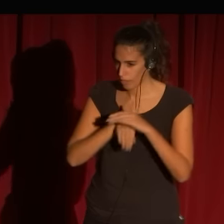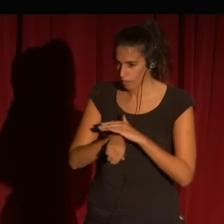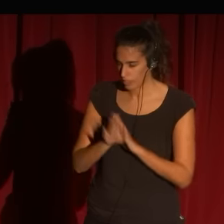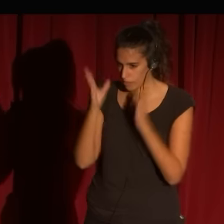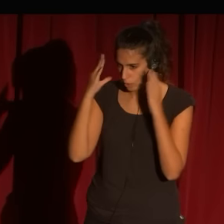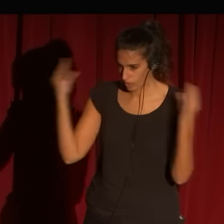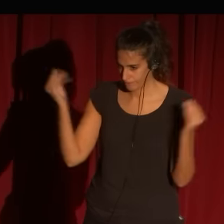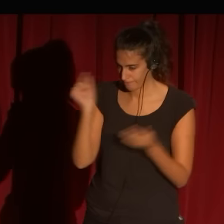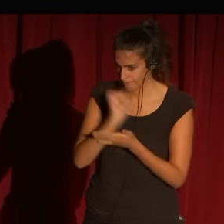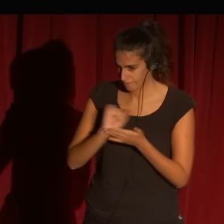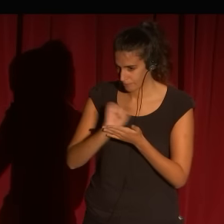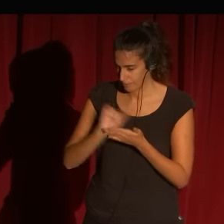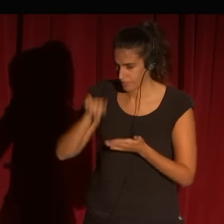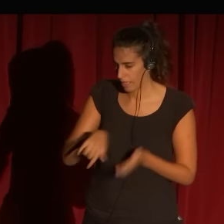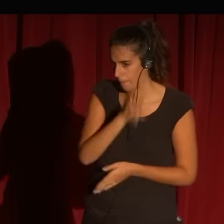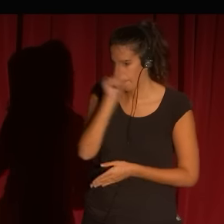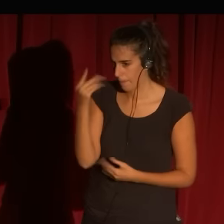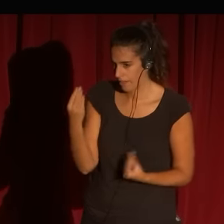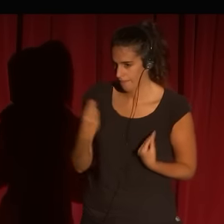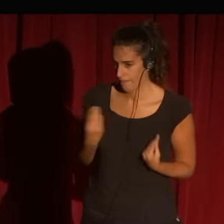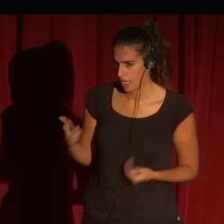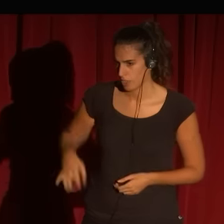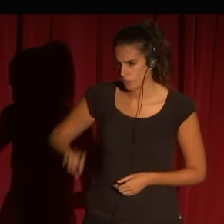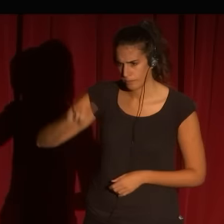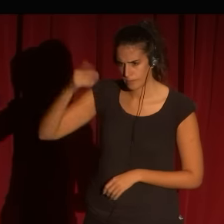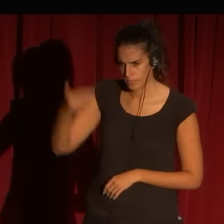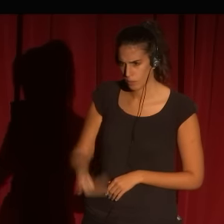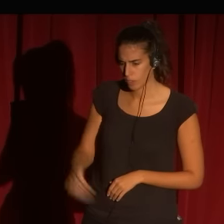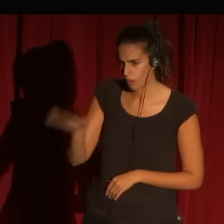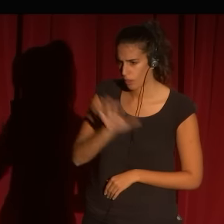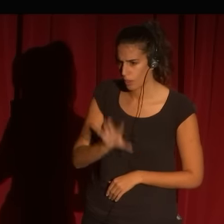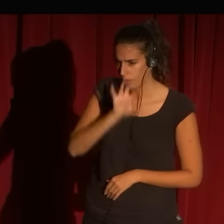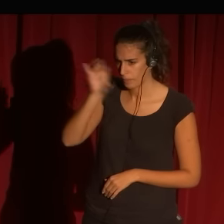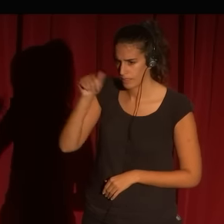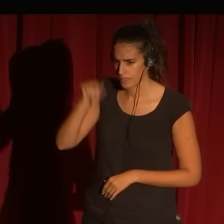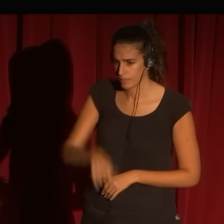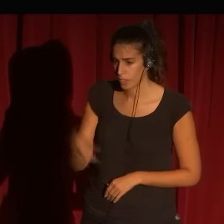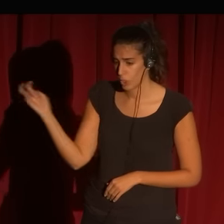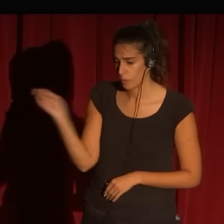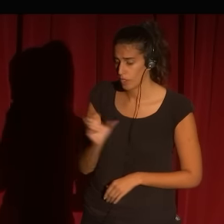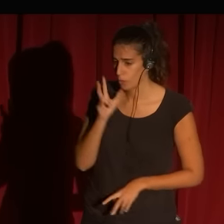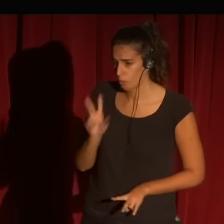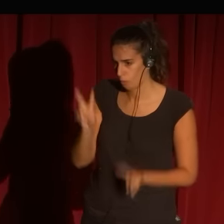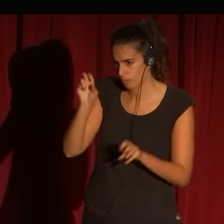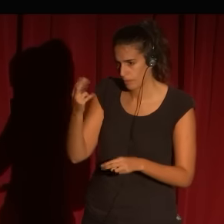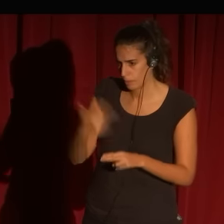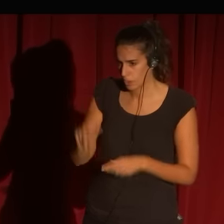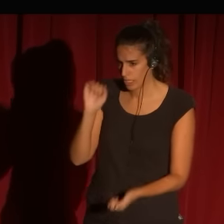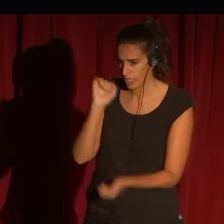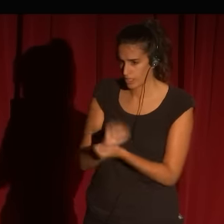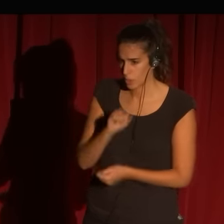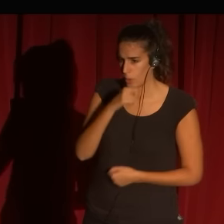que vive en Madrid es uno de los aristócratas más importantes de los Países Bajos que viene a Madrid en Misión política y es arrestado en Madrid